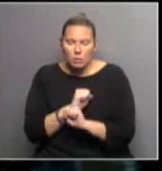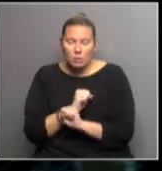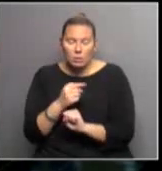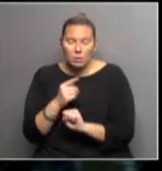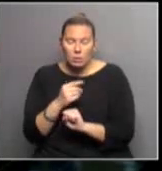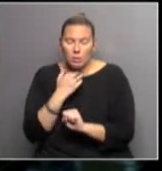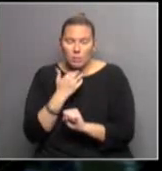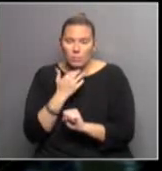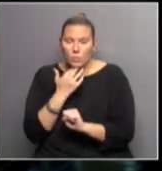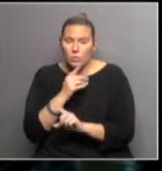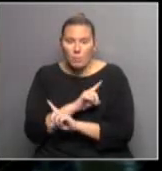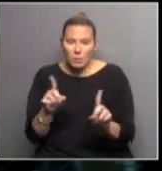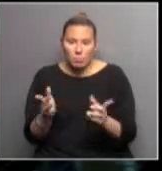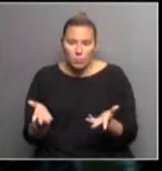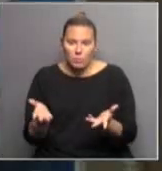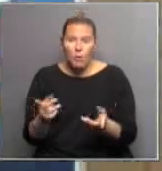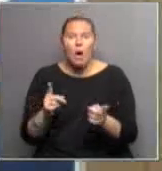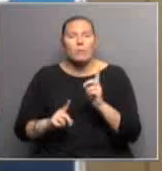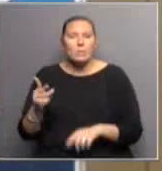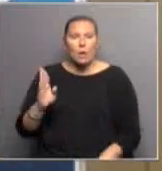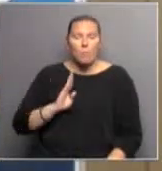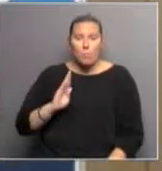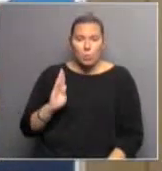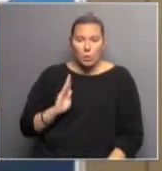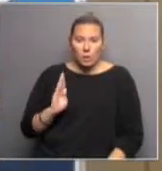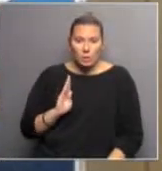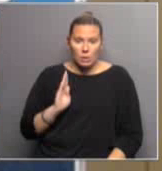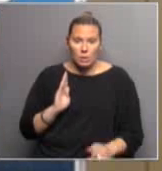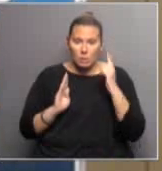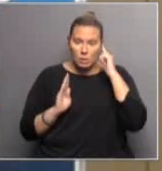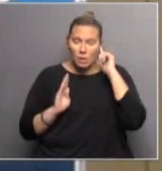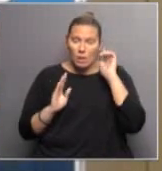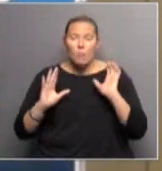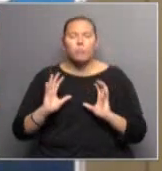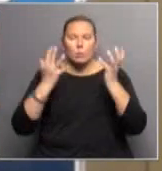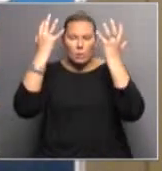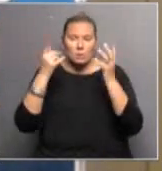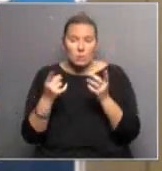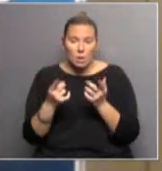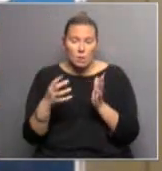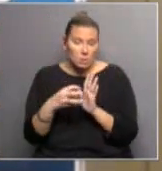más, muchas veces las mujeres en el acto de violencia simbólica